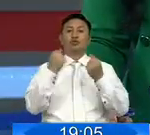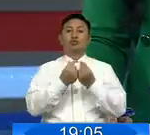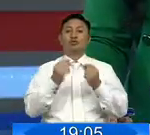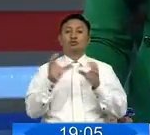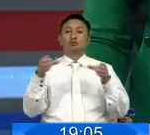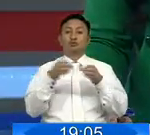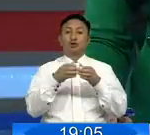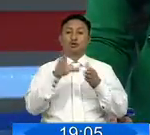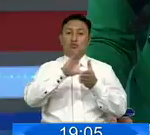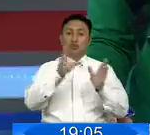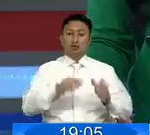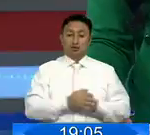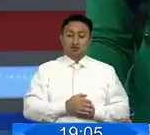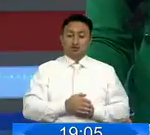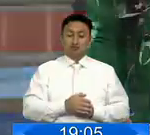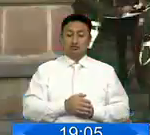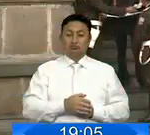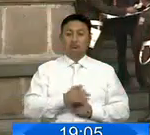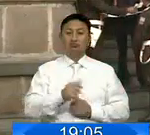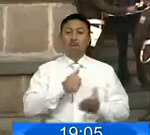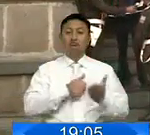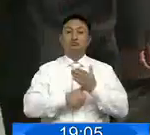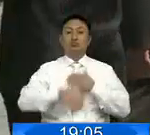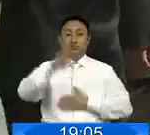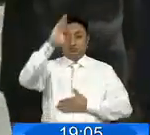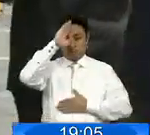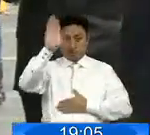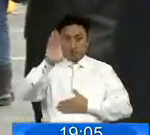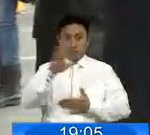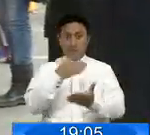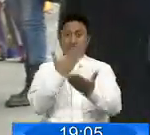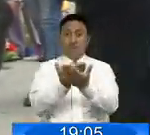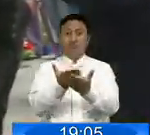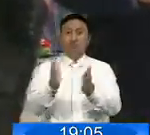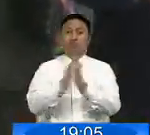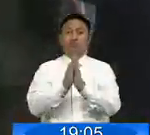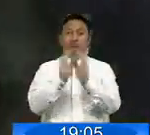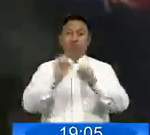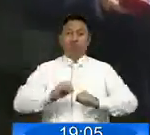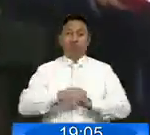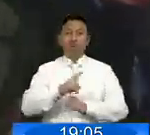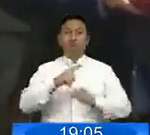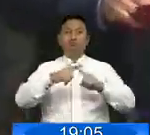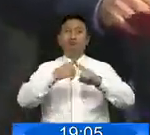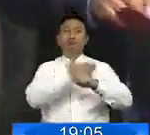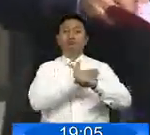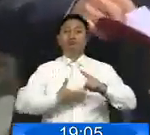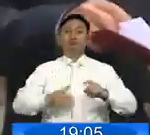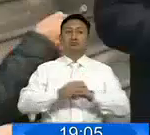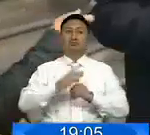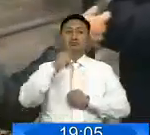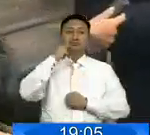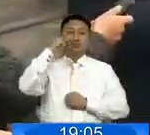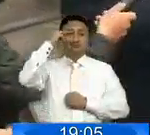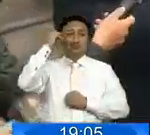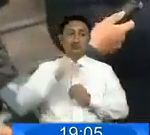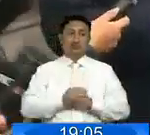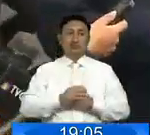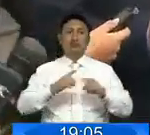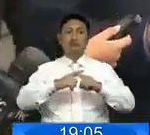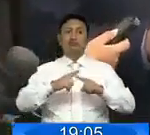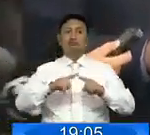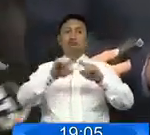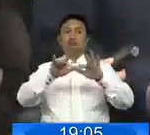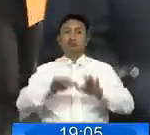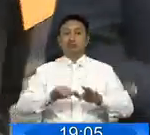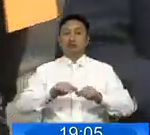Unidad Ciudadana presentaron ante el Ministerio del Interior una solicitud para que se incluya al expresidente Rafael Correa y al exsecretario